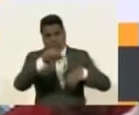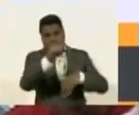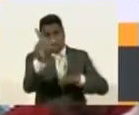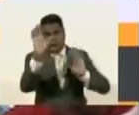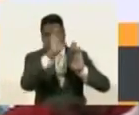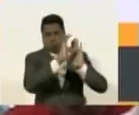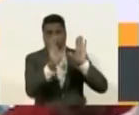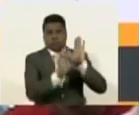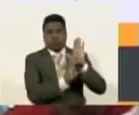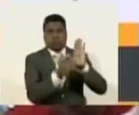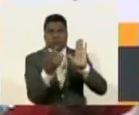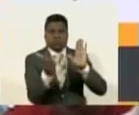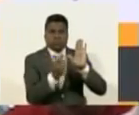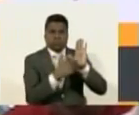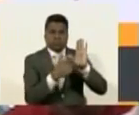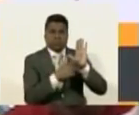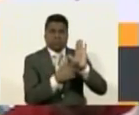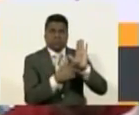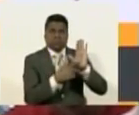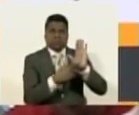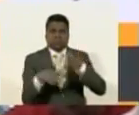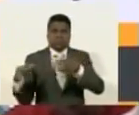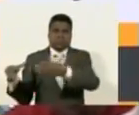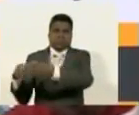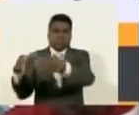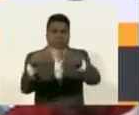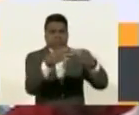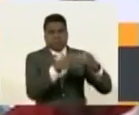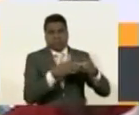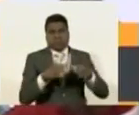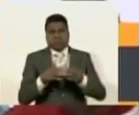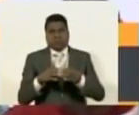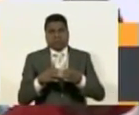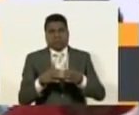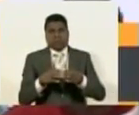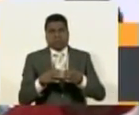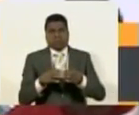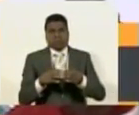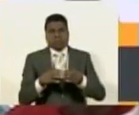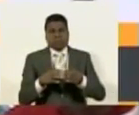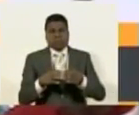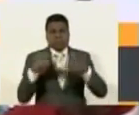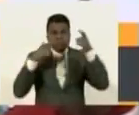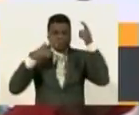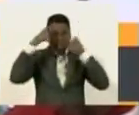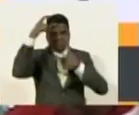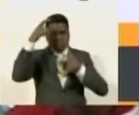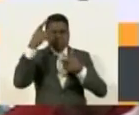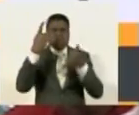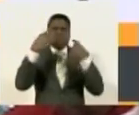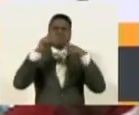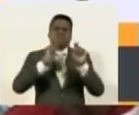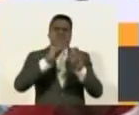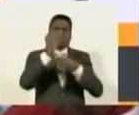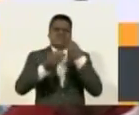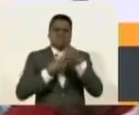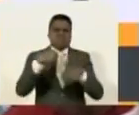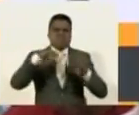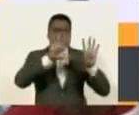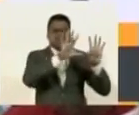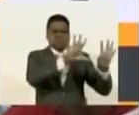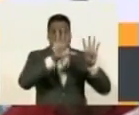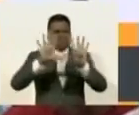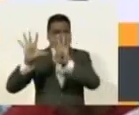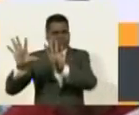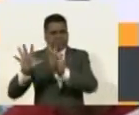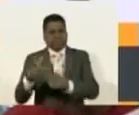esta constitución. Los sectores. El comandante Chávez trató de hacerlo así en el 99,